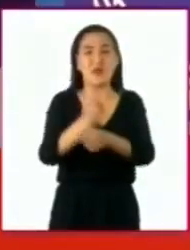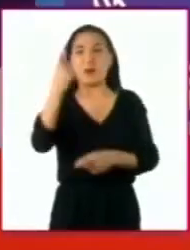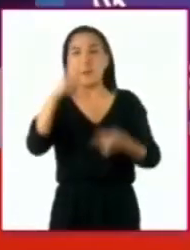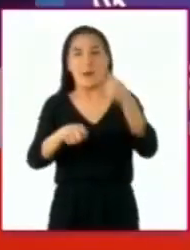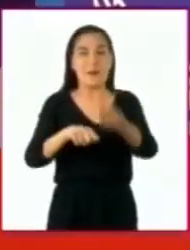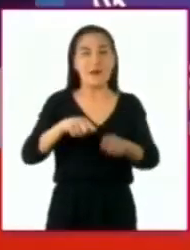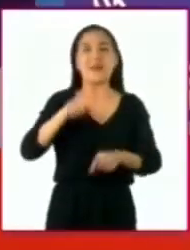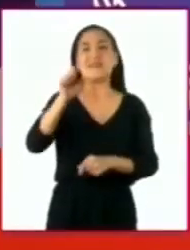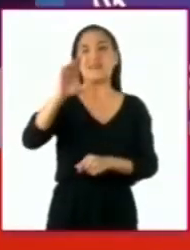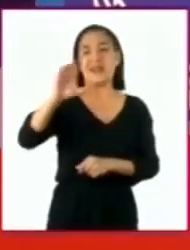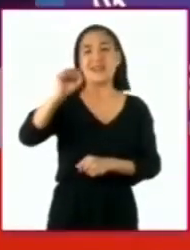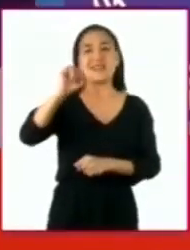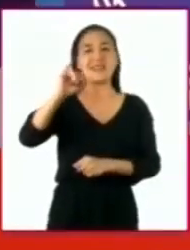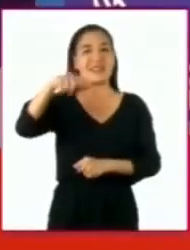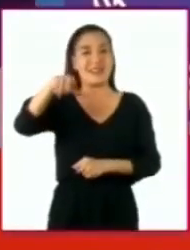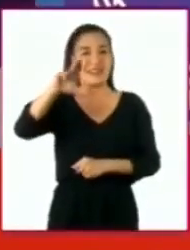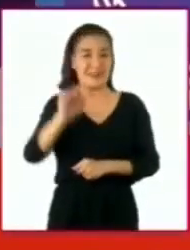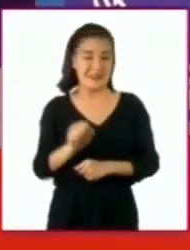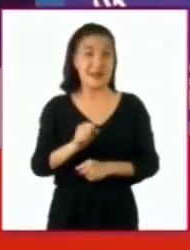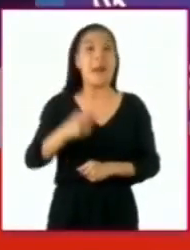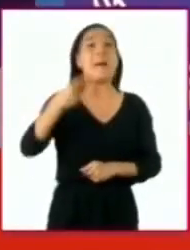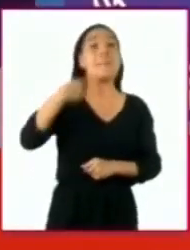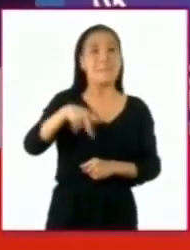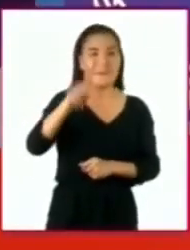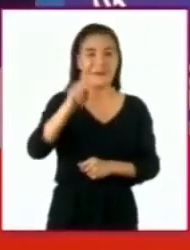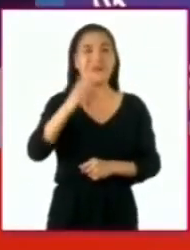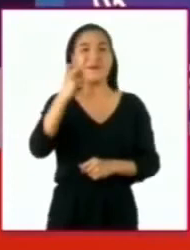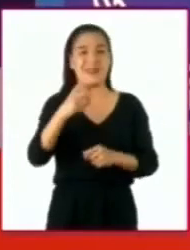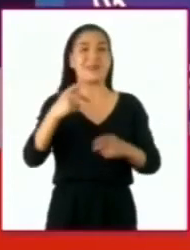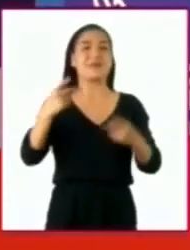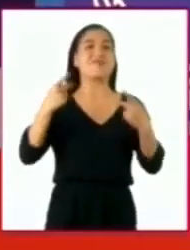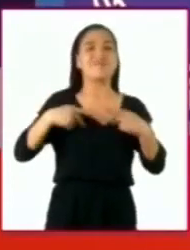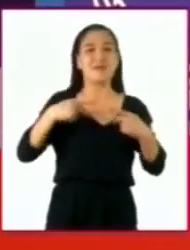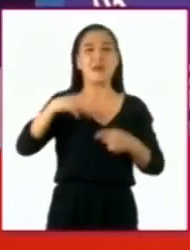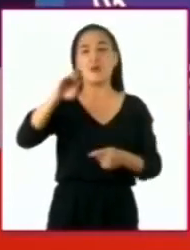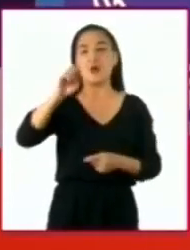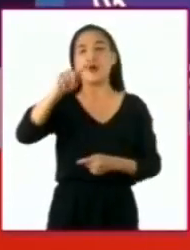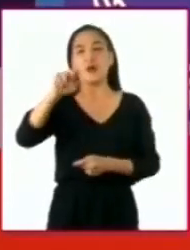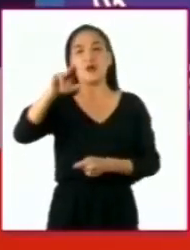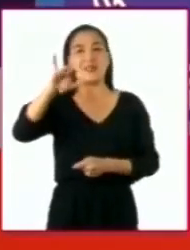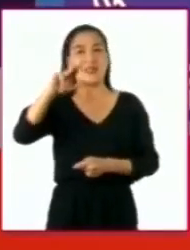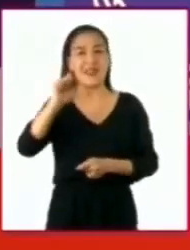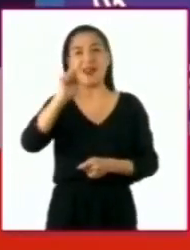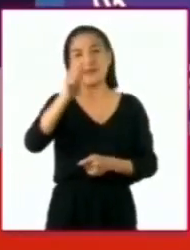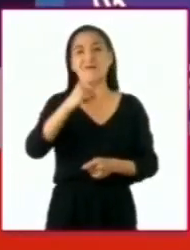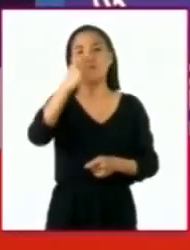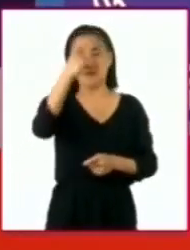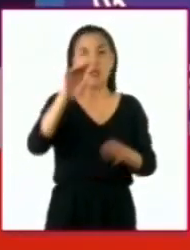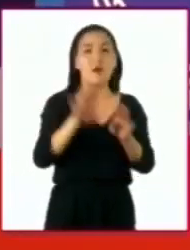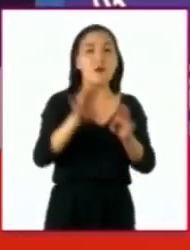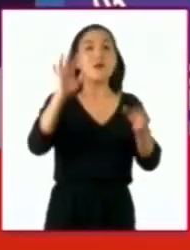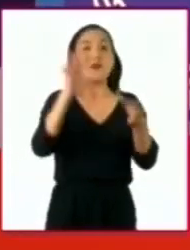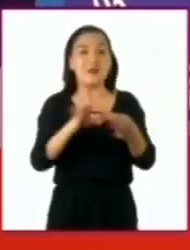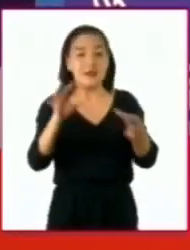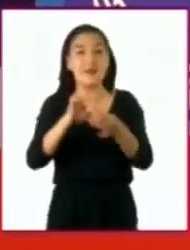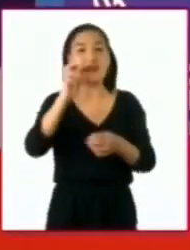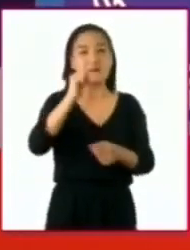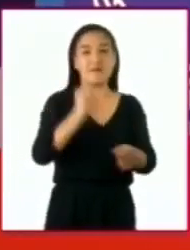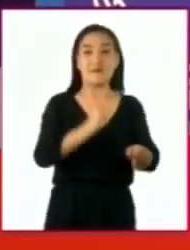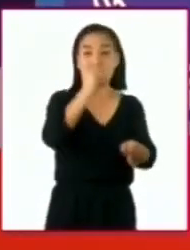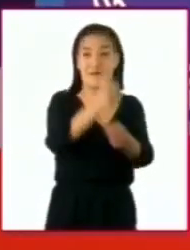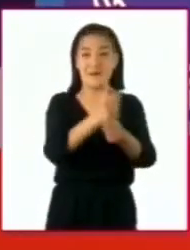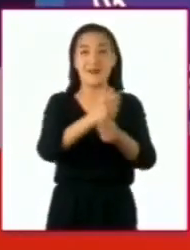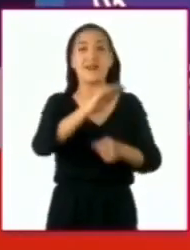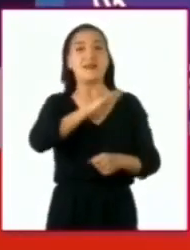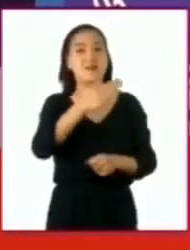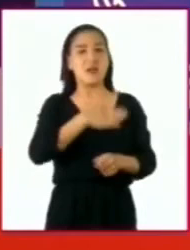Sin embargo, de acuerdo con Motolinía, los caciques o estancieros y negros que los conquistadores pusieron